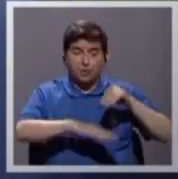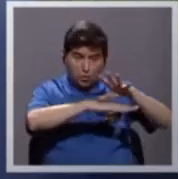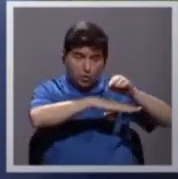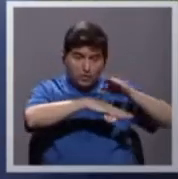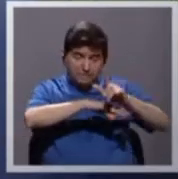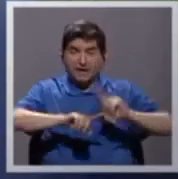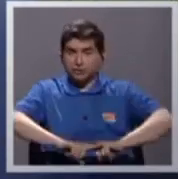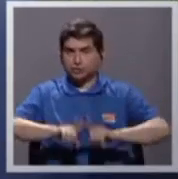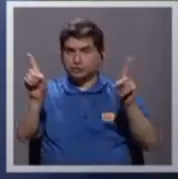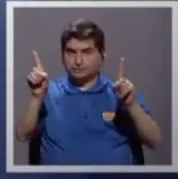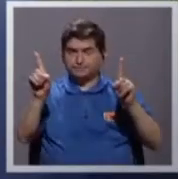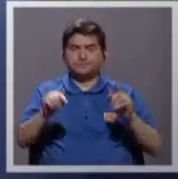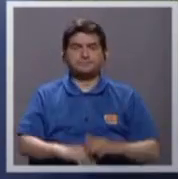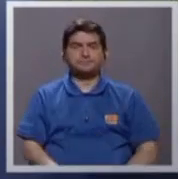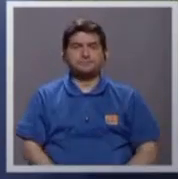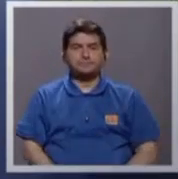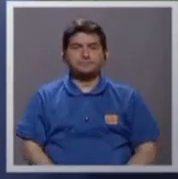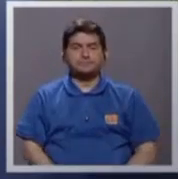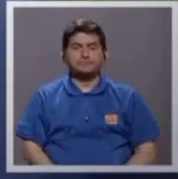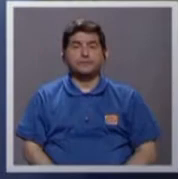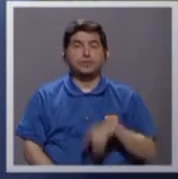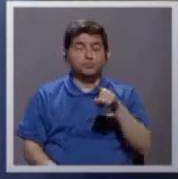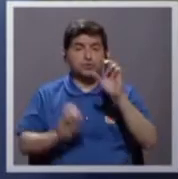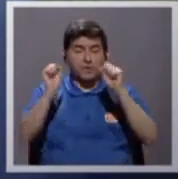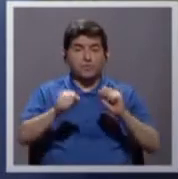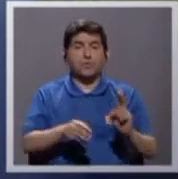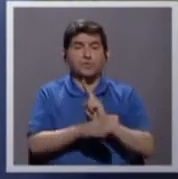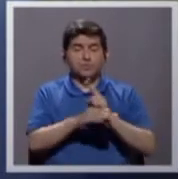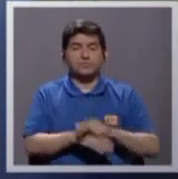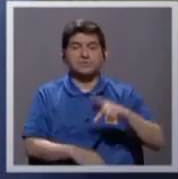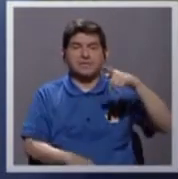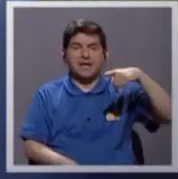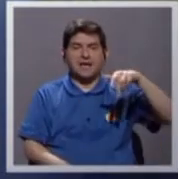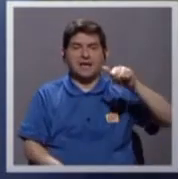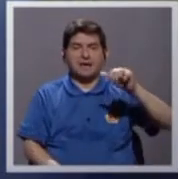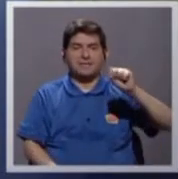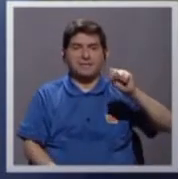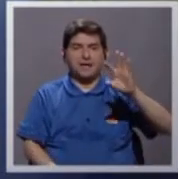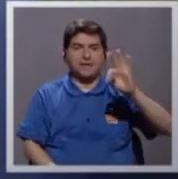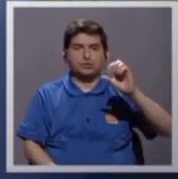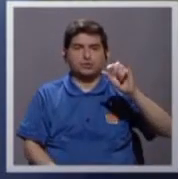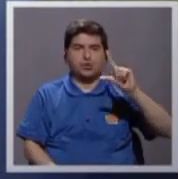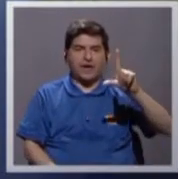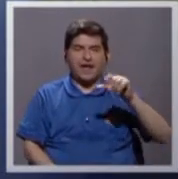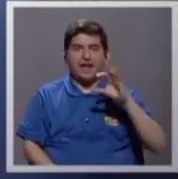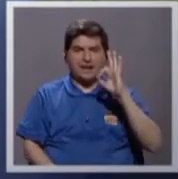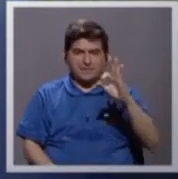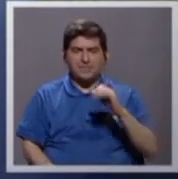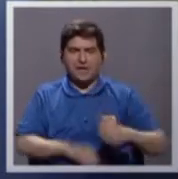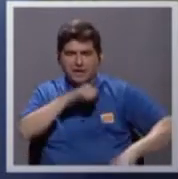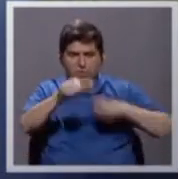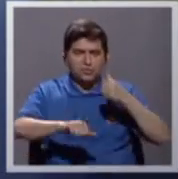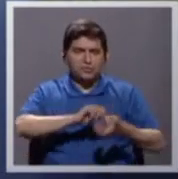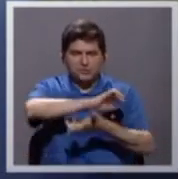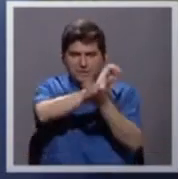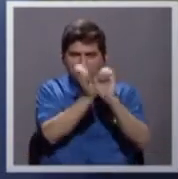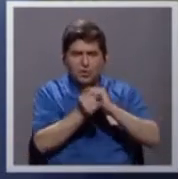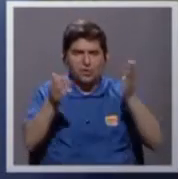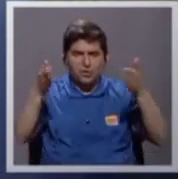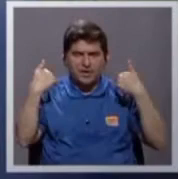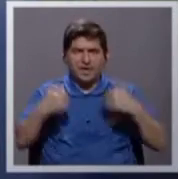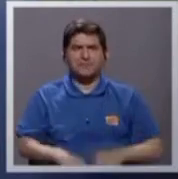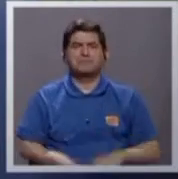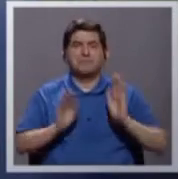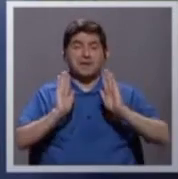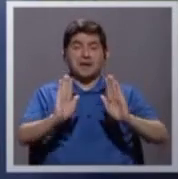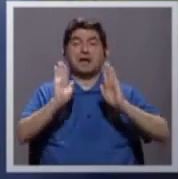efectos. Ahora con esto usted puede utilizar la pastoral muy bien para luchar por el cambio climático. Es una